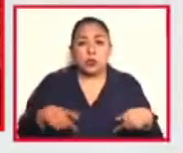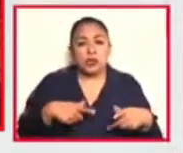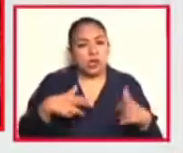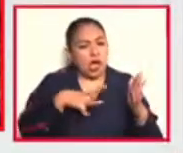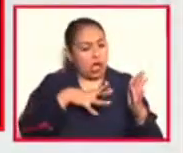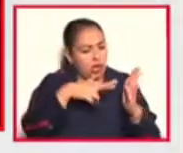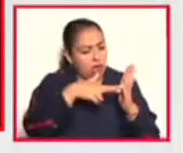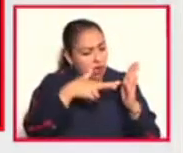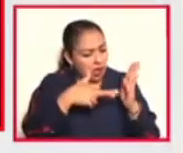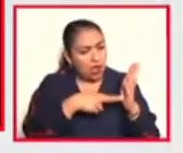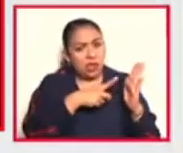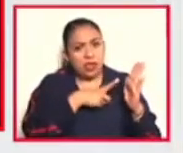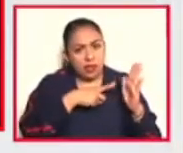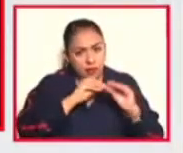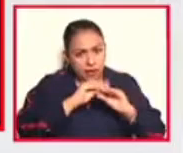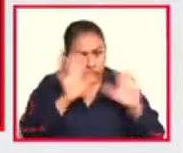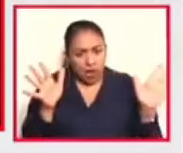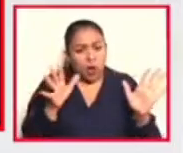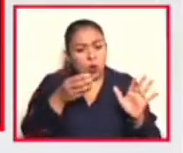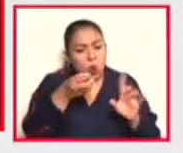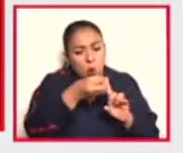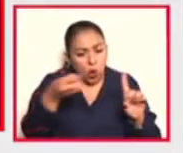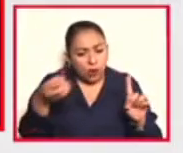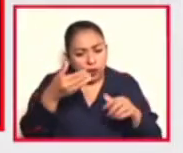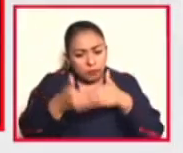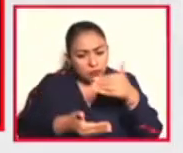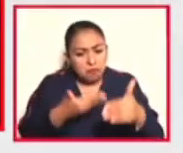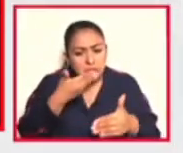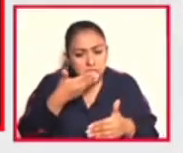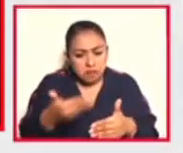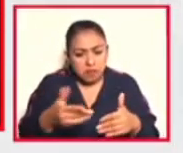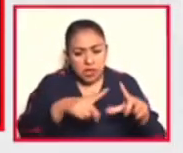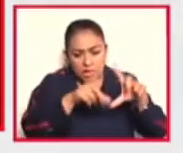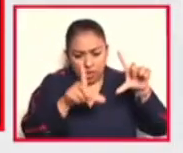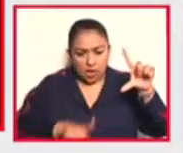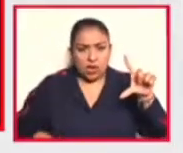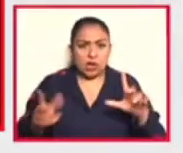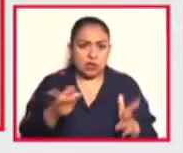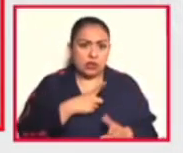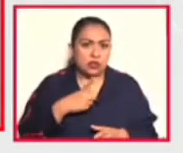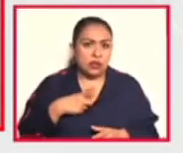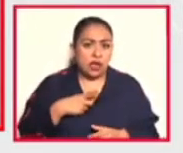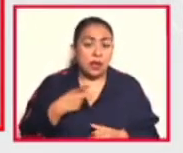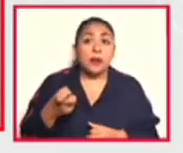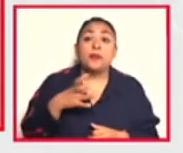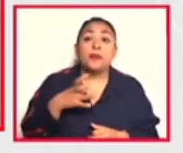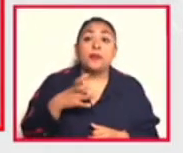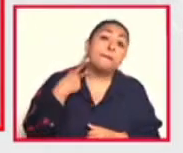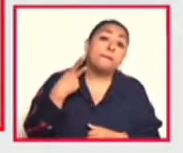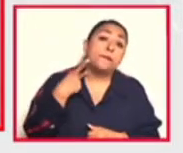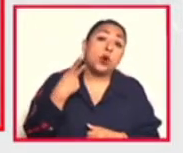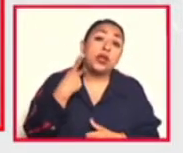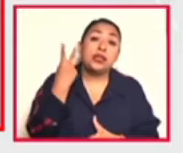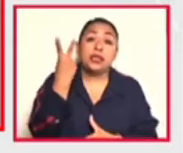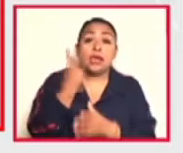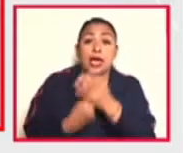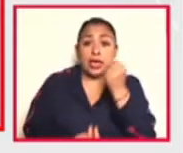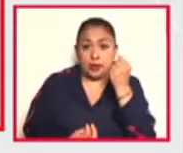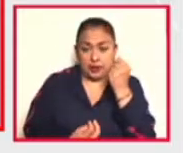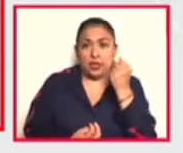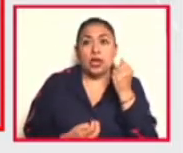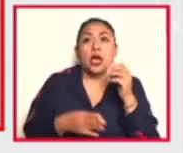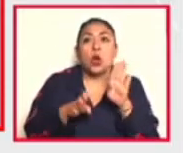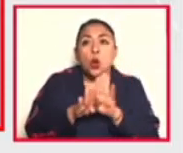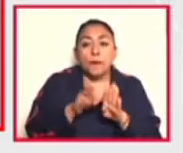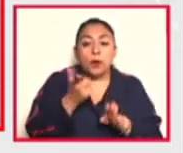claras y un correcto ordenamiento del territorio. Tenemos que tener una política hídrica, el manejo de nuestro